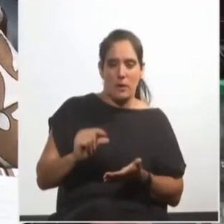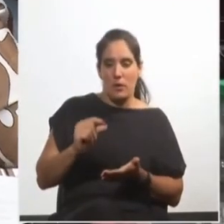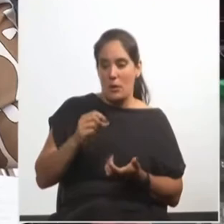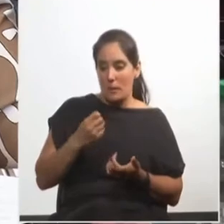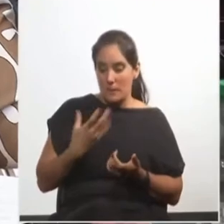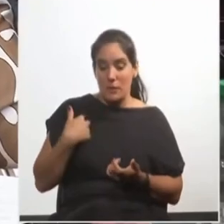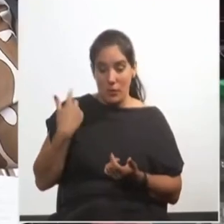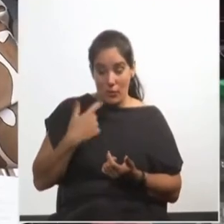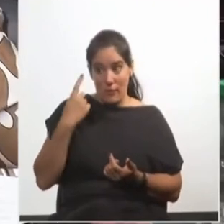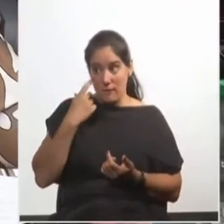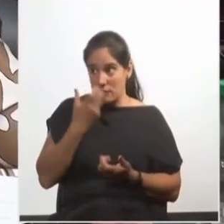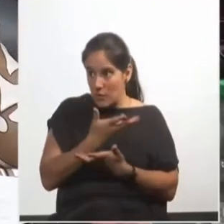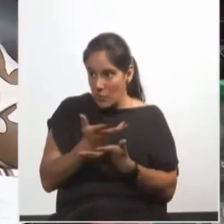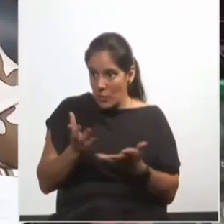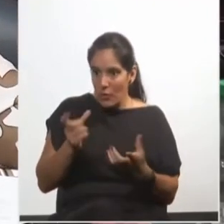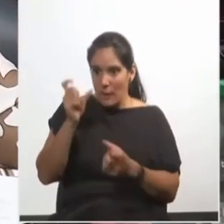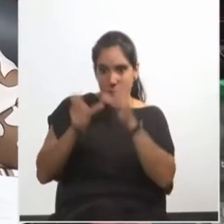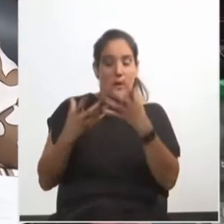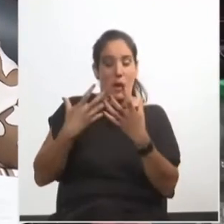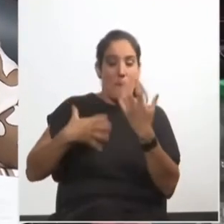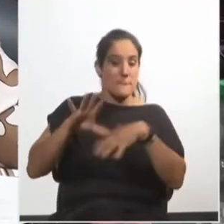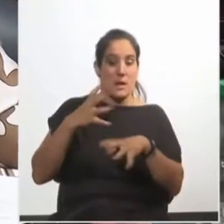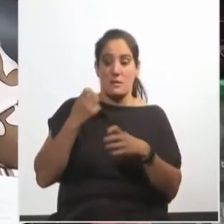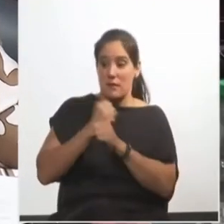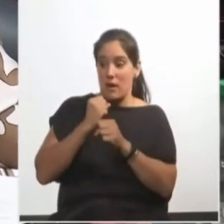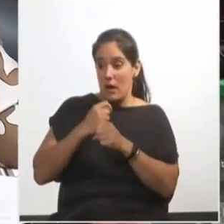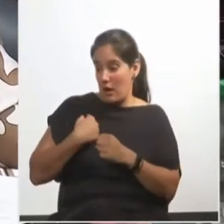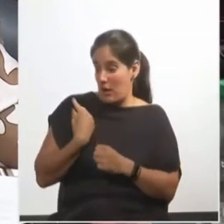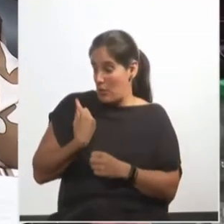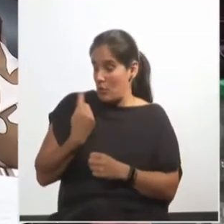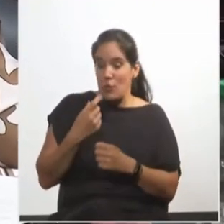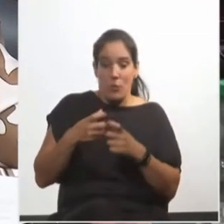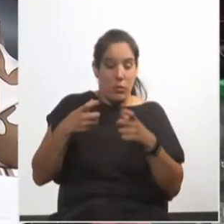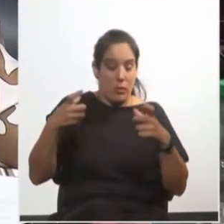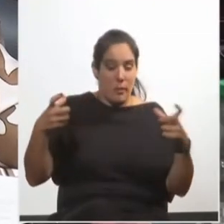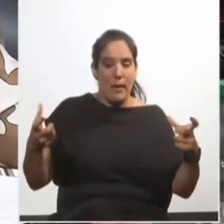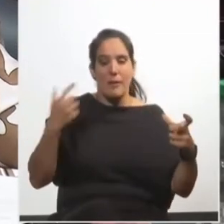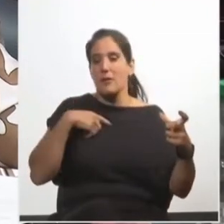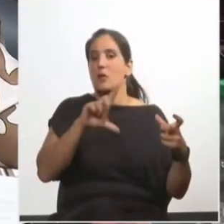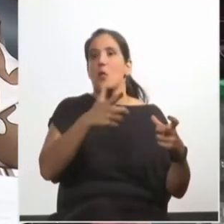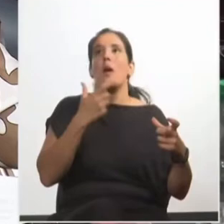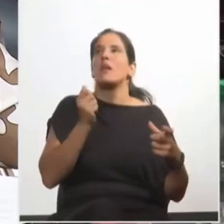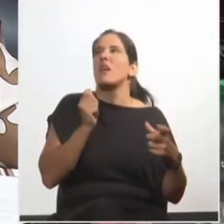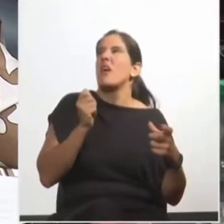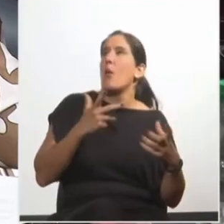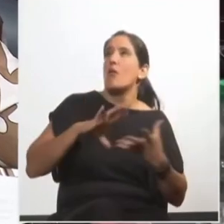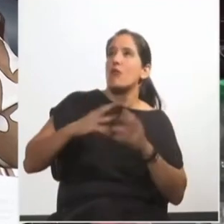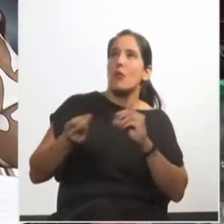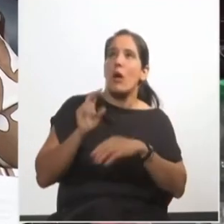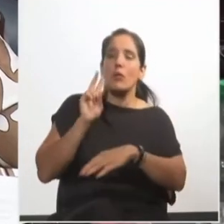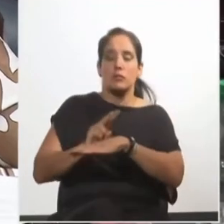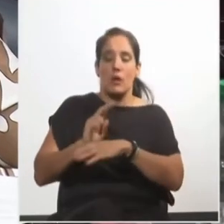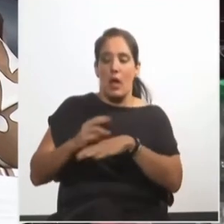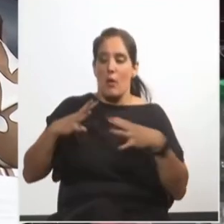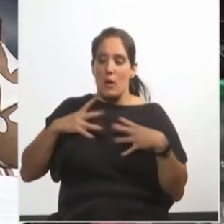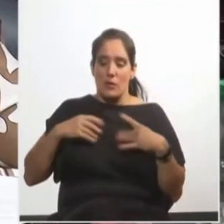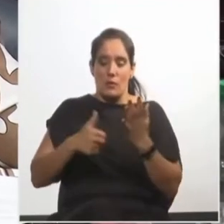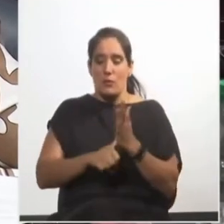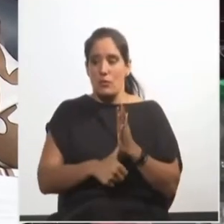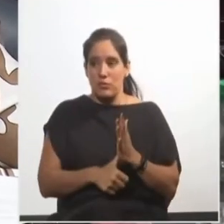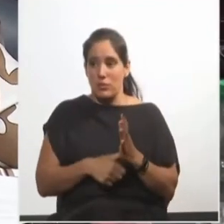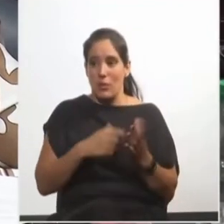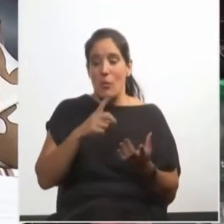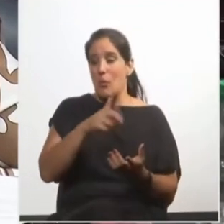que se encuentra en expansión y que está desprovista de un instrumento de protección fundamental como es el seguro